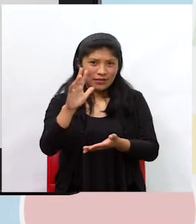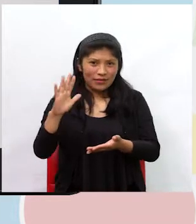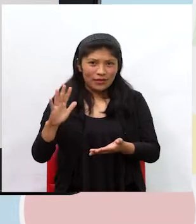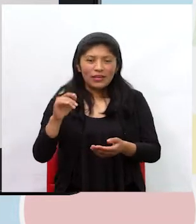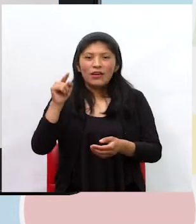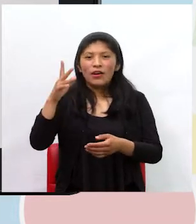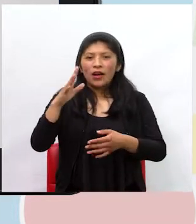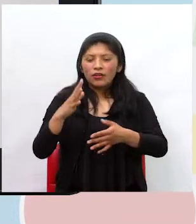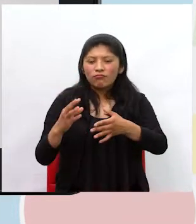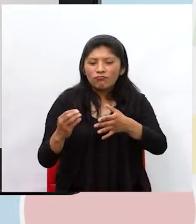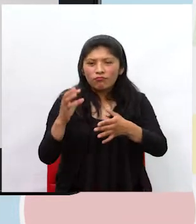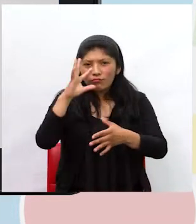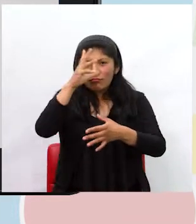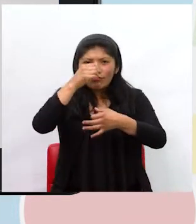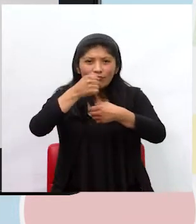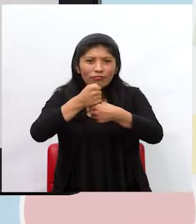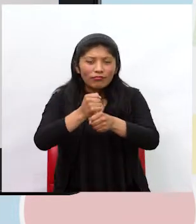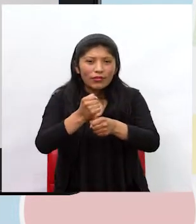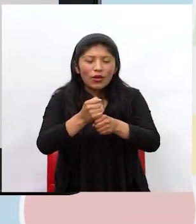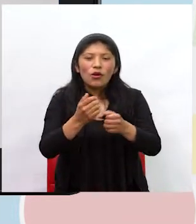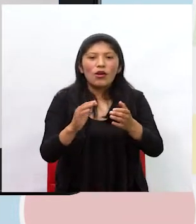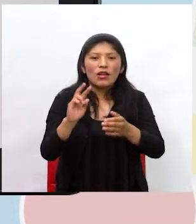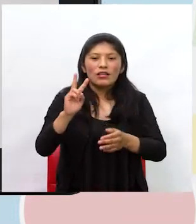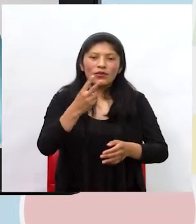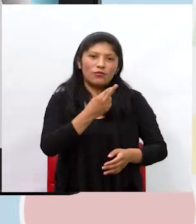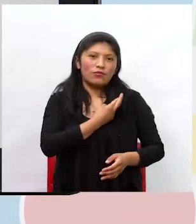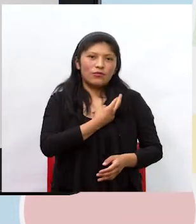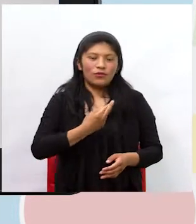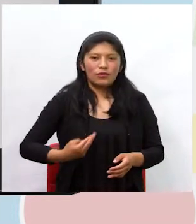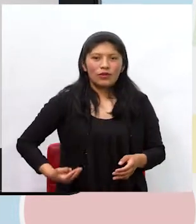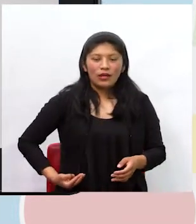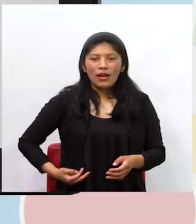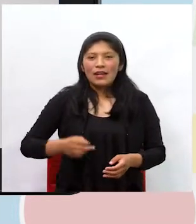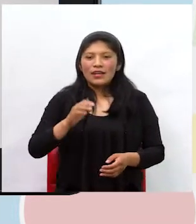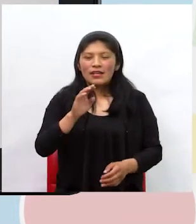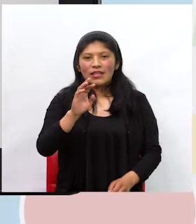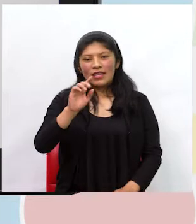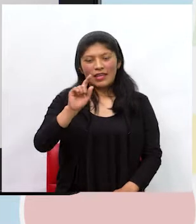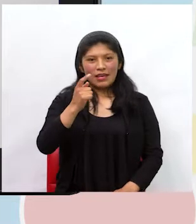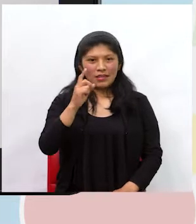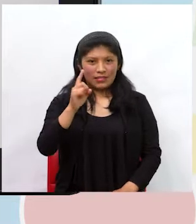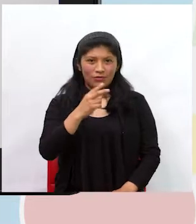1535 se crea el Virreinato de Nueva España. En